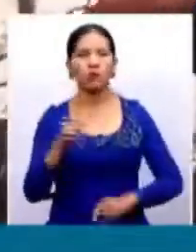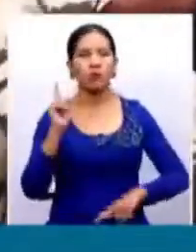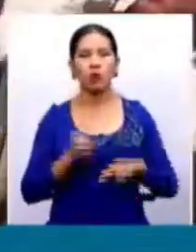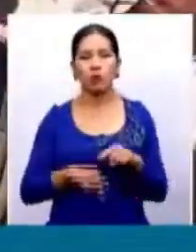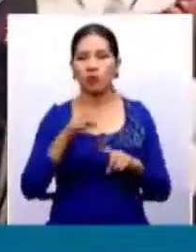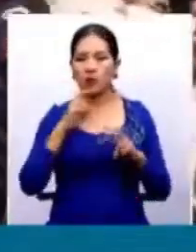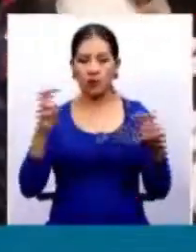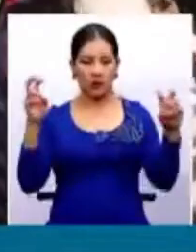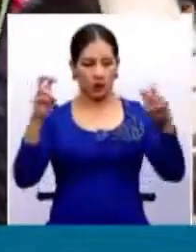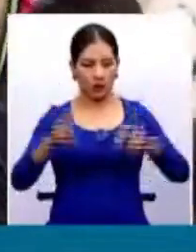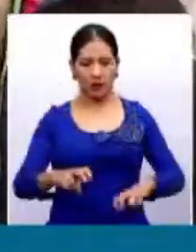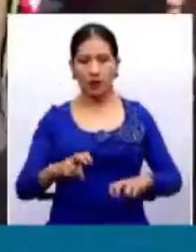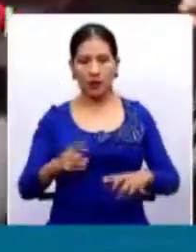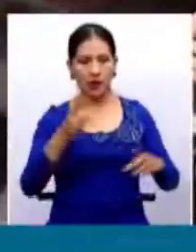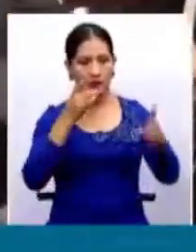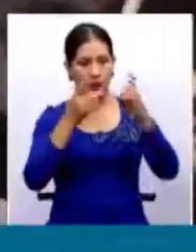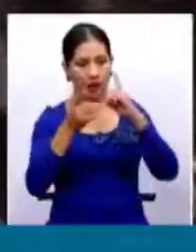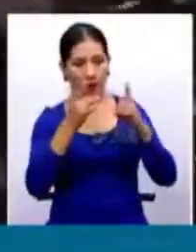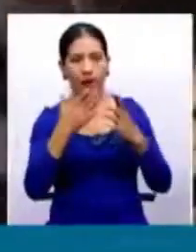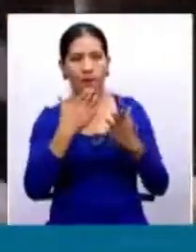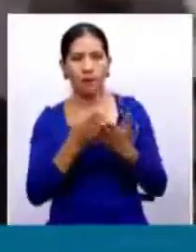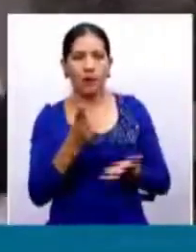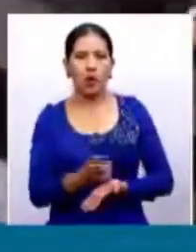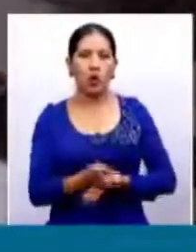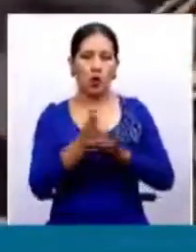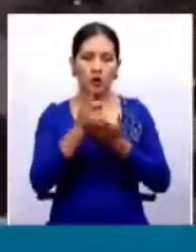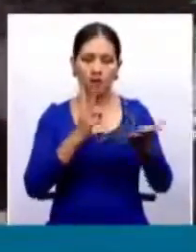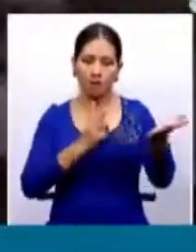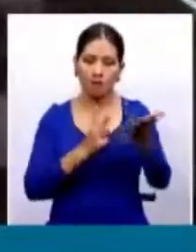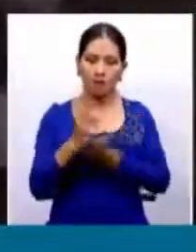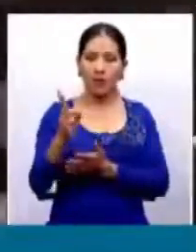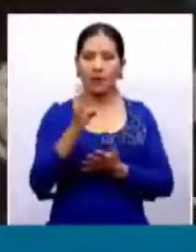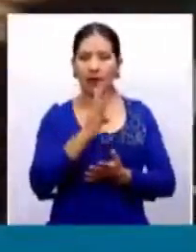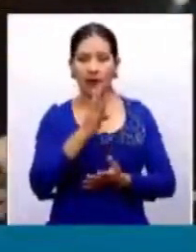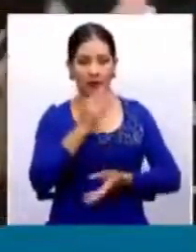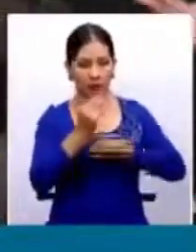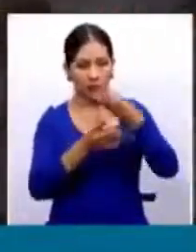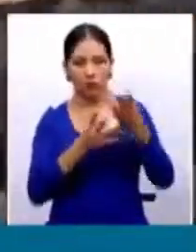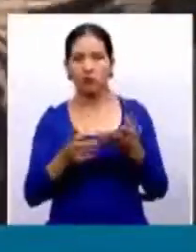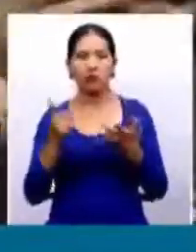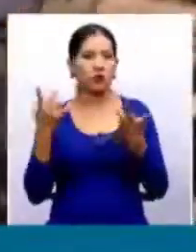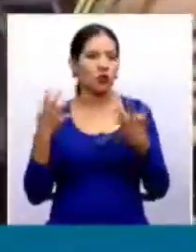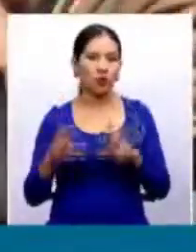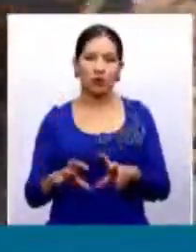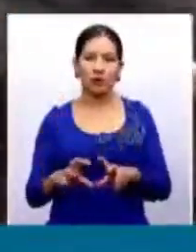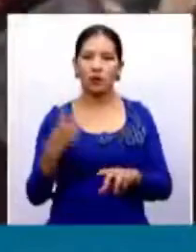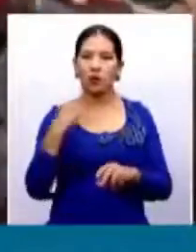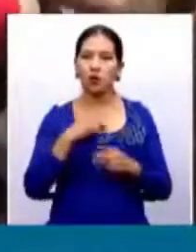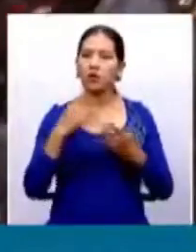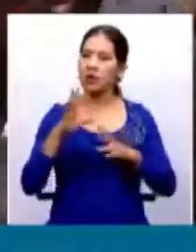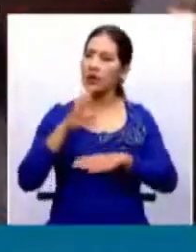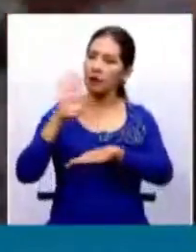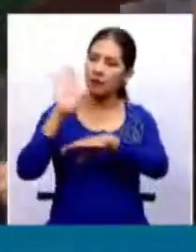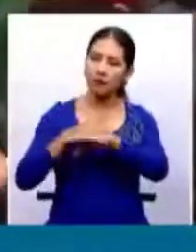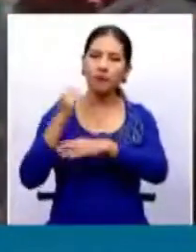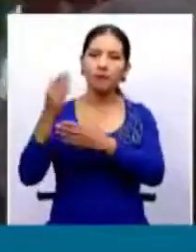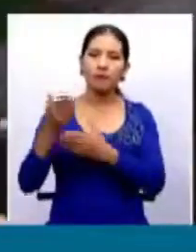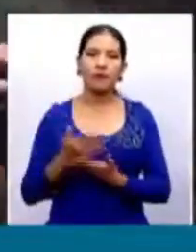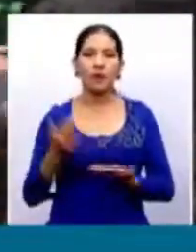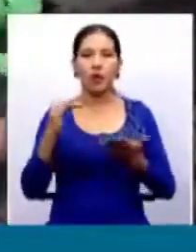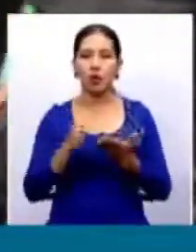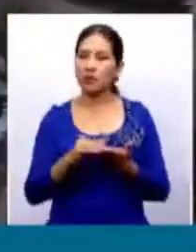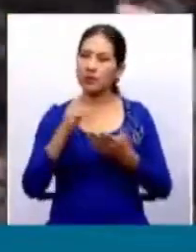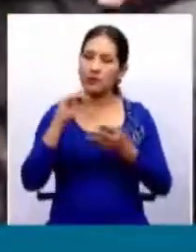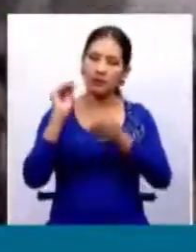dialogar con honestidad Con sinceridad lo que nosotros les pedimos les invocamos una vez más